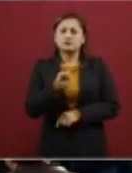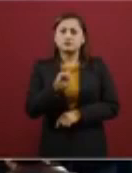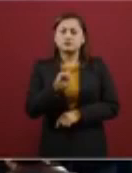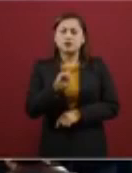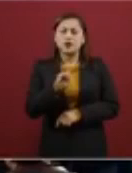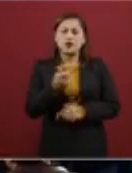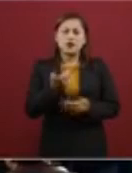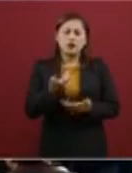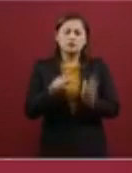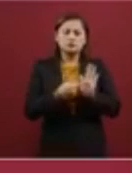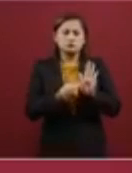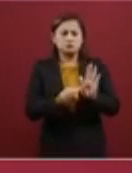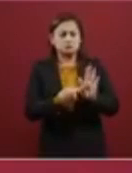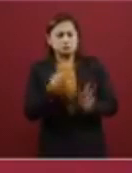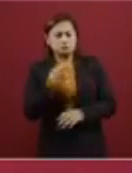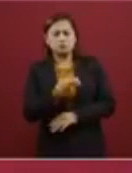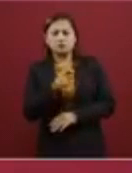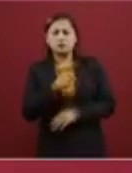los niveles